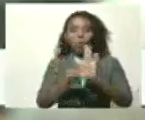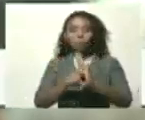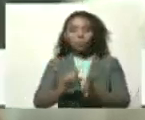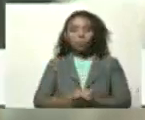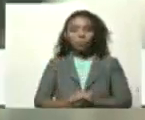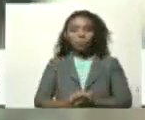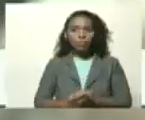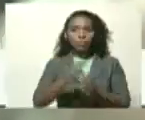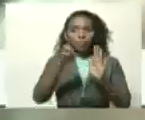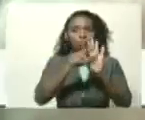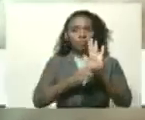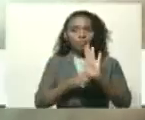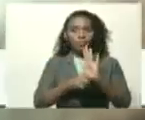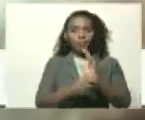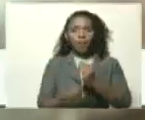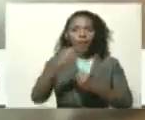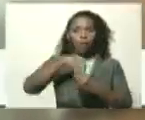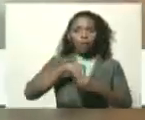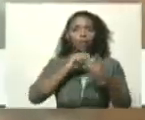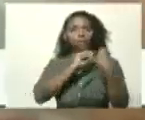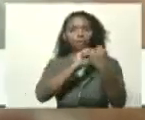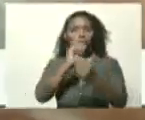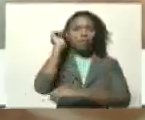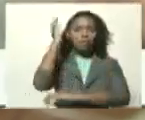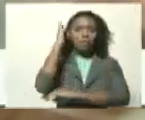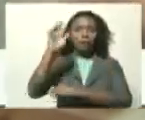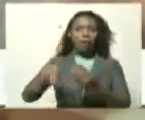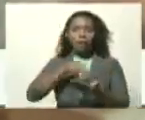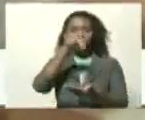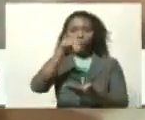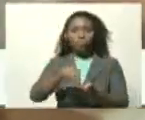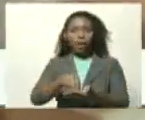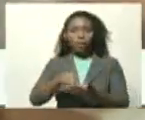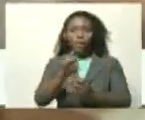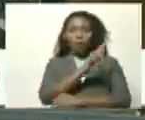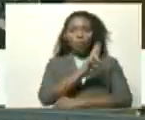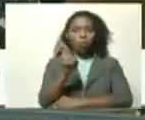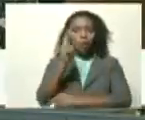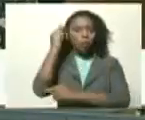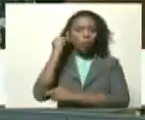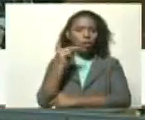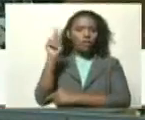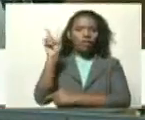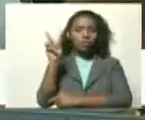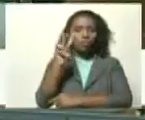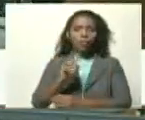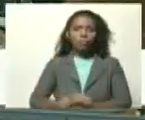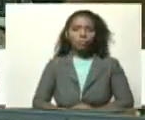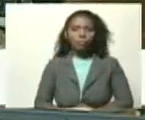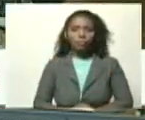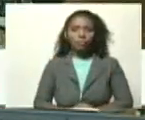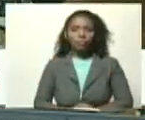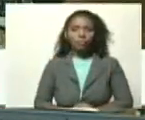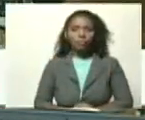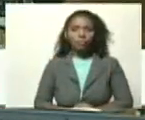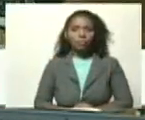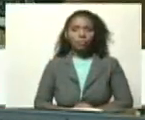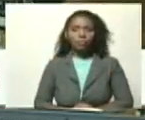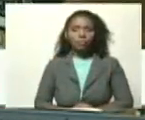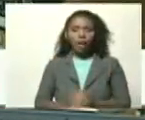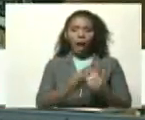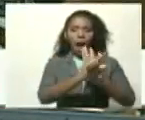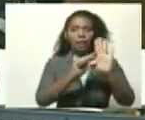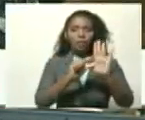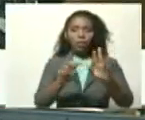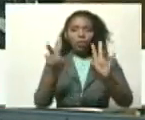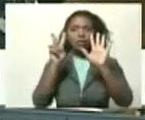El Reglamento Interior y de Debates de la Asamblea Nacional de la República Bolivariana de Venezuela. Artículo